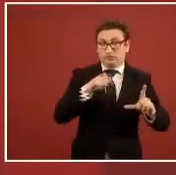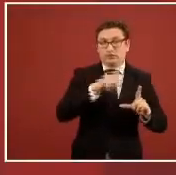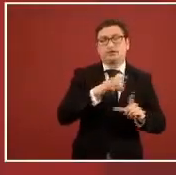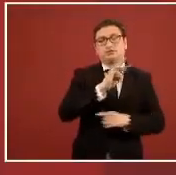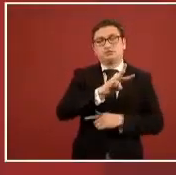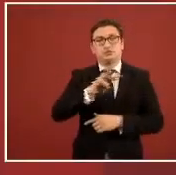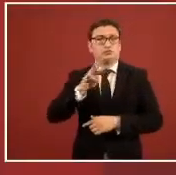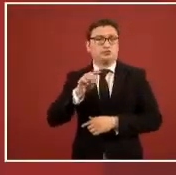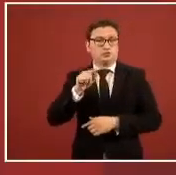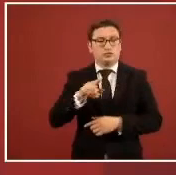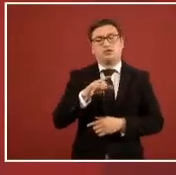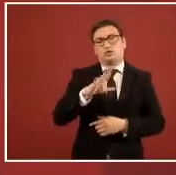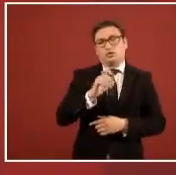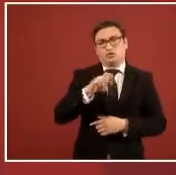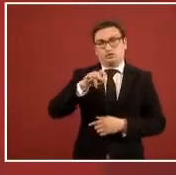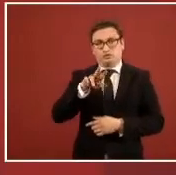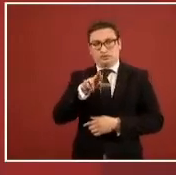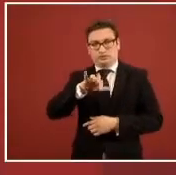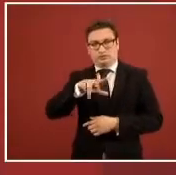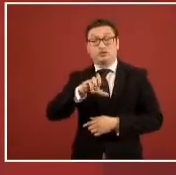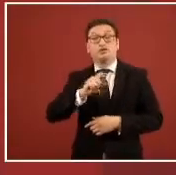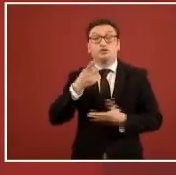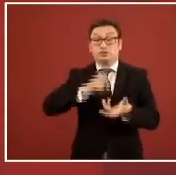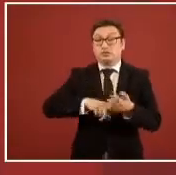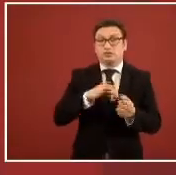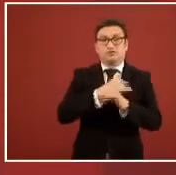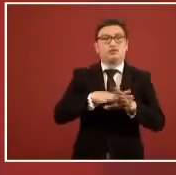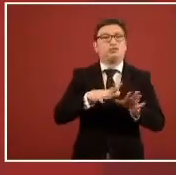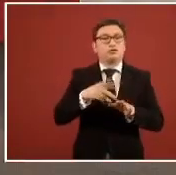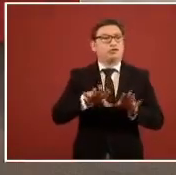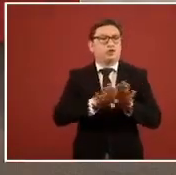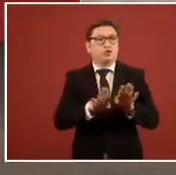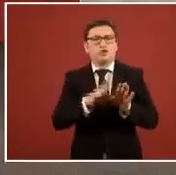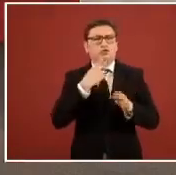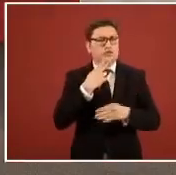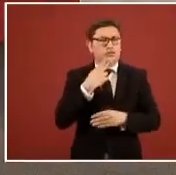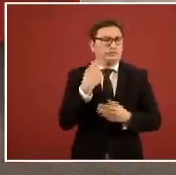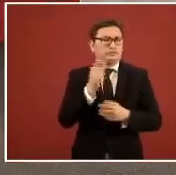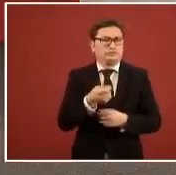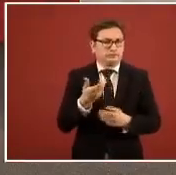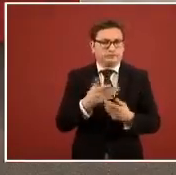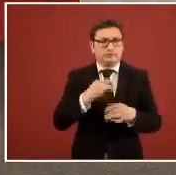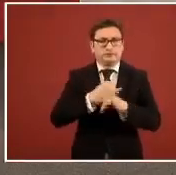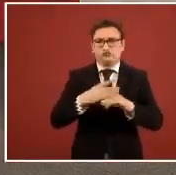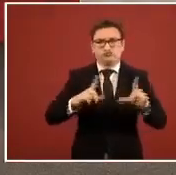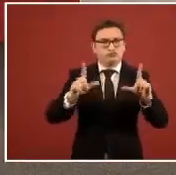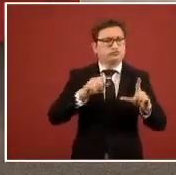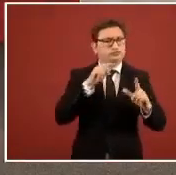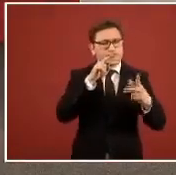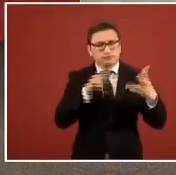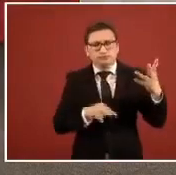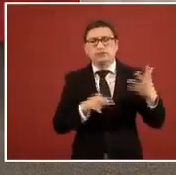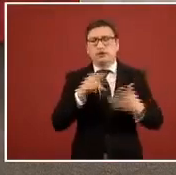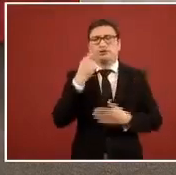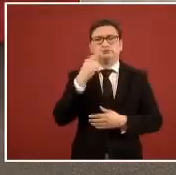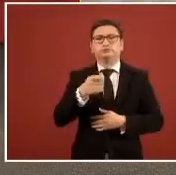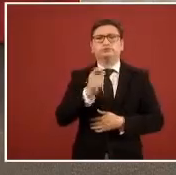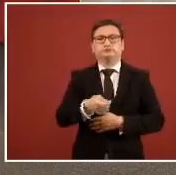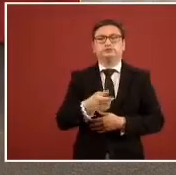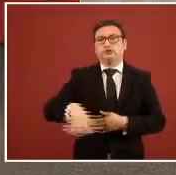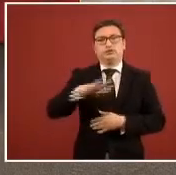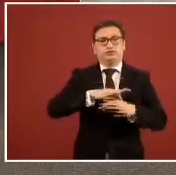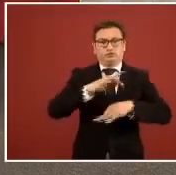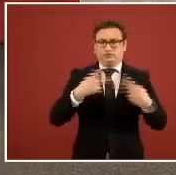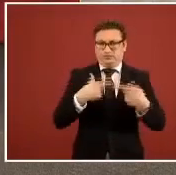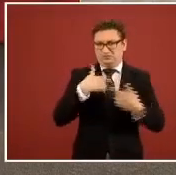y también que nos comente sobre el uso que ha tenido hasta ahora este micrositio, que parece alentador, pero para que todo el